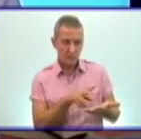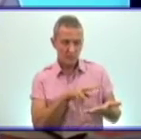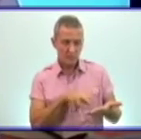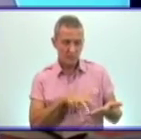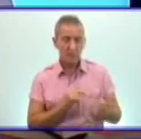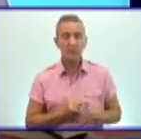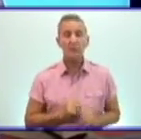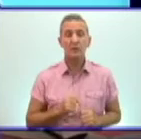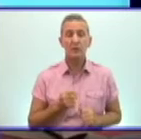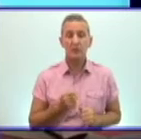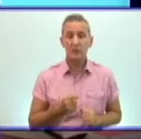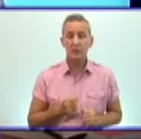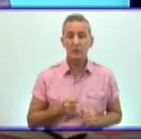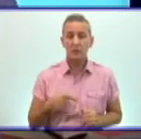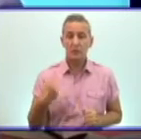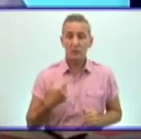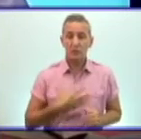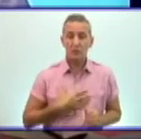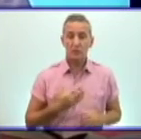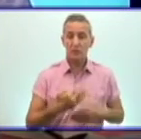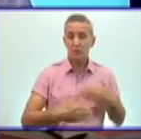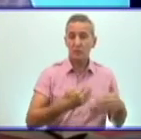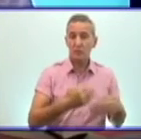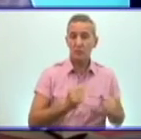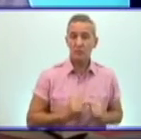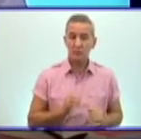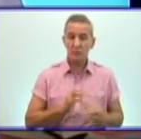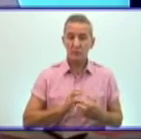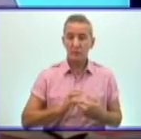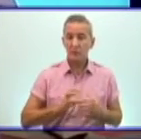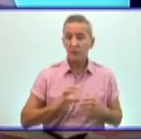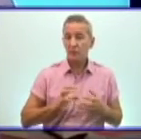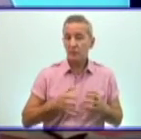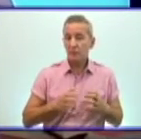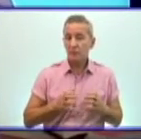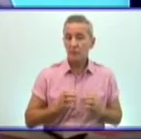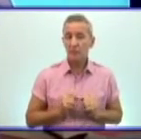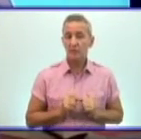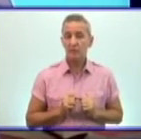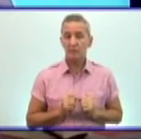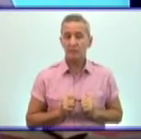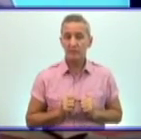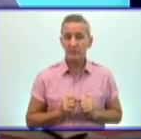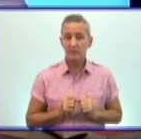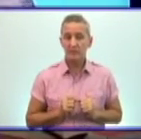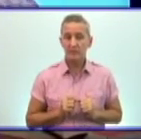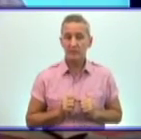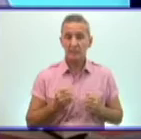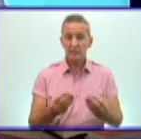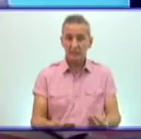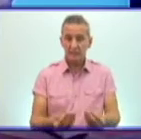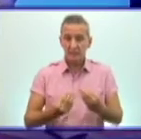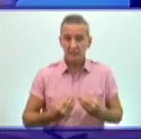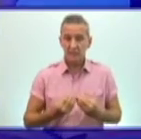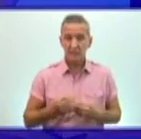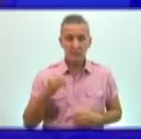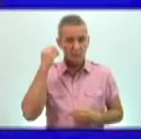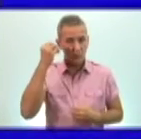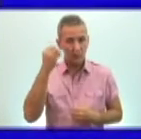Pero nosotros en nuestro proceso de formación lo recibimos vía del pensamiento occidental. Dicho estos